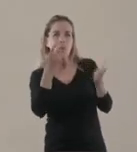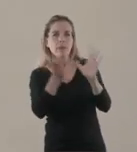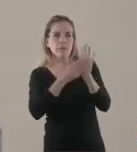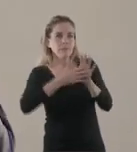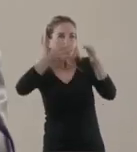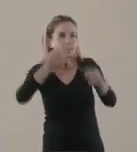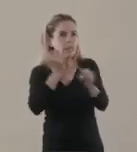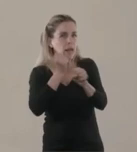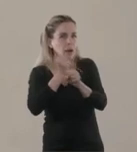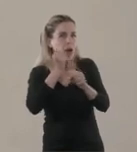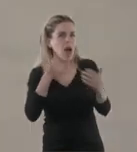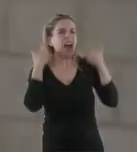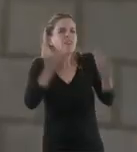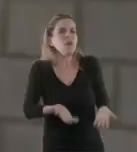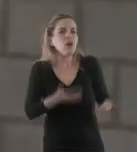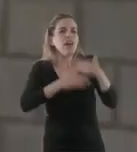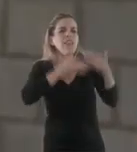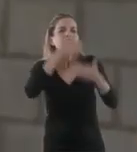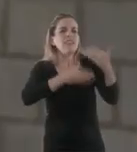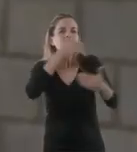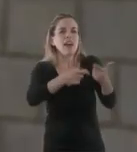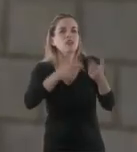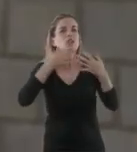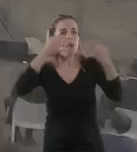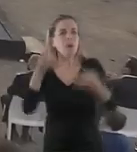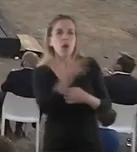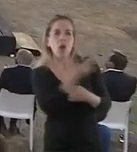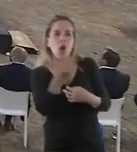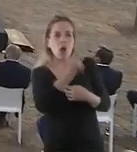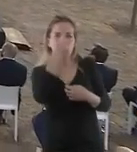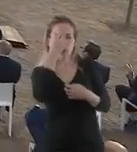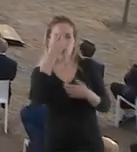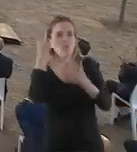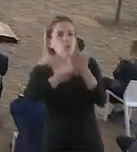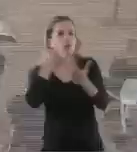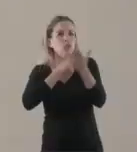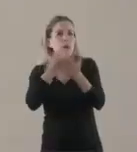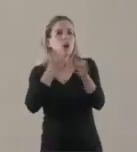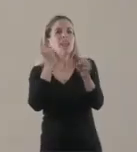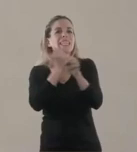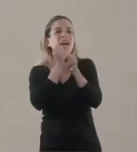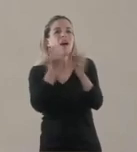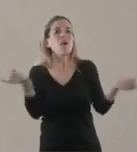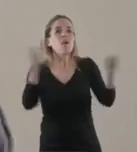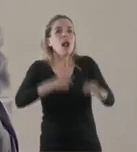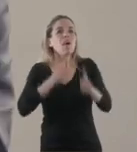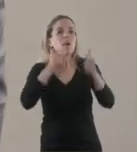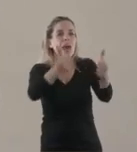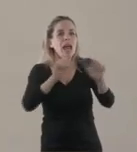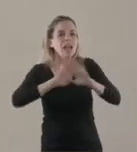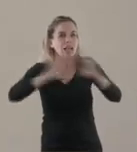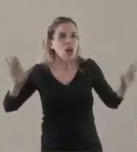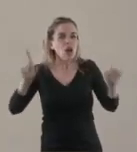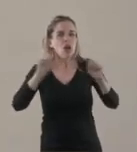del desarrollo productivo porque expresan la vuelta al trabajo en lugar o en reemplazo de los